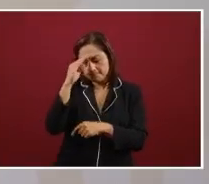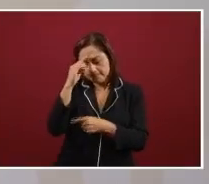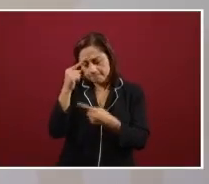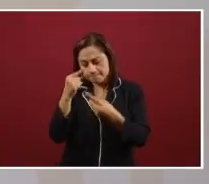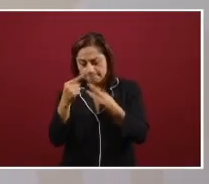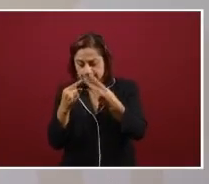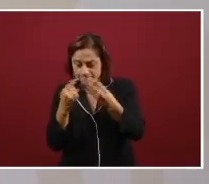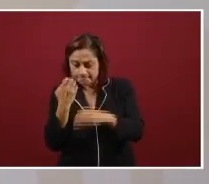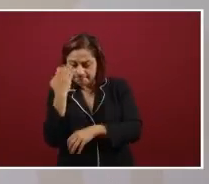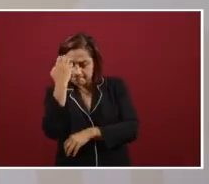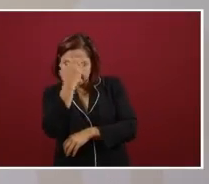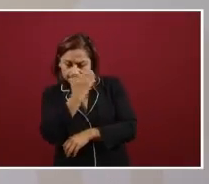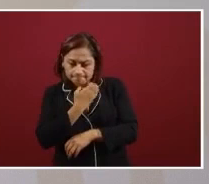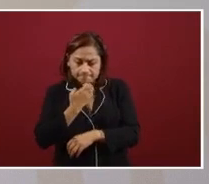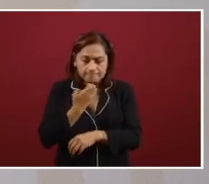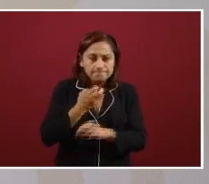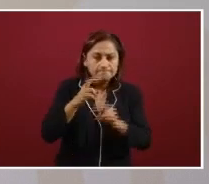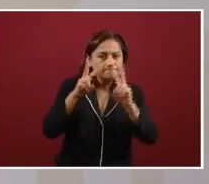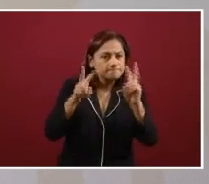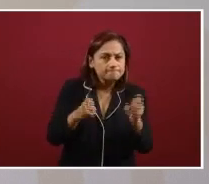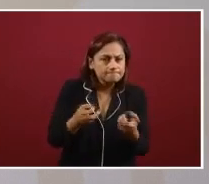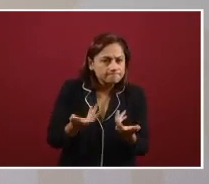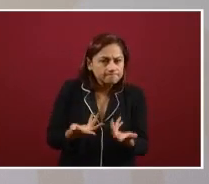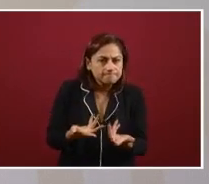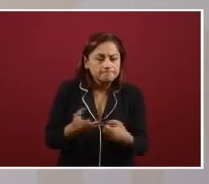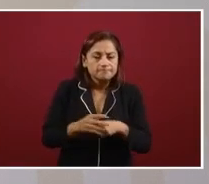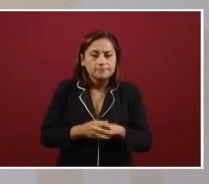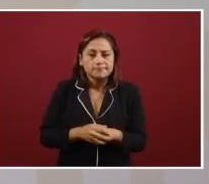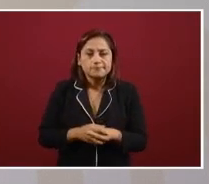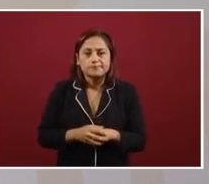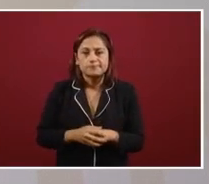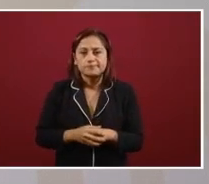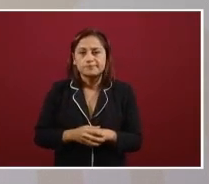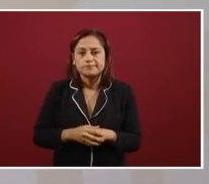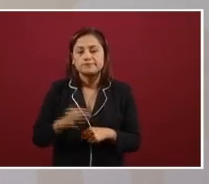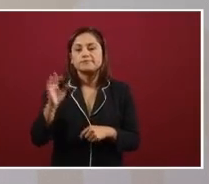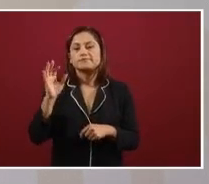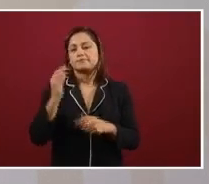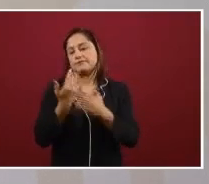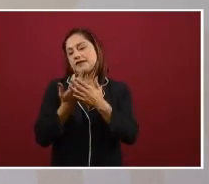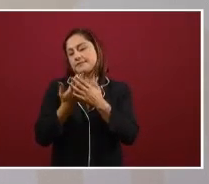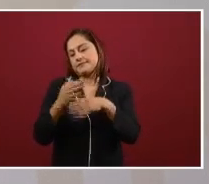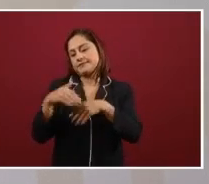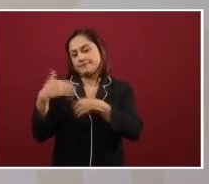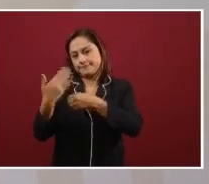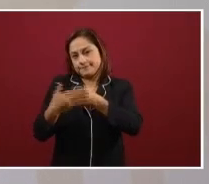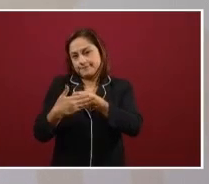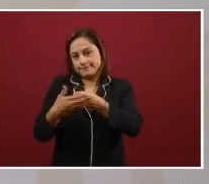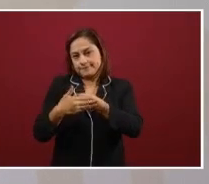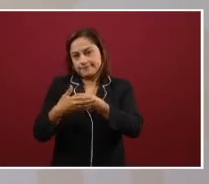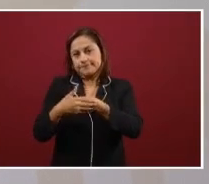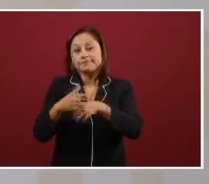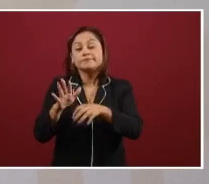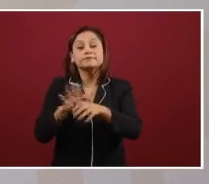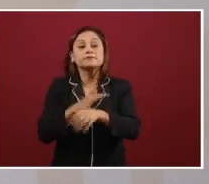revisión sobre el tema. Vamos a esperar, porque tenemos que